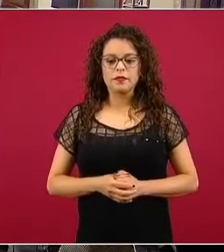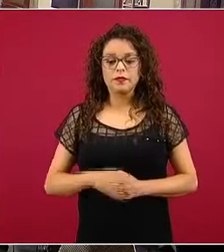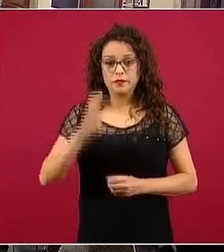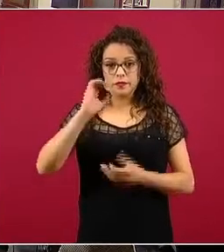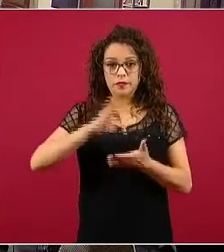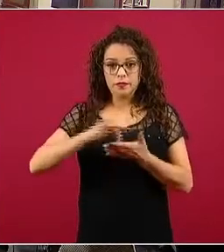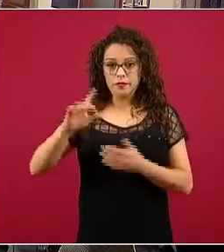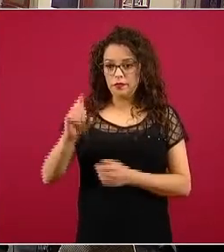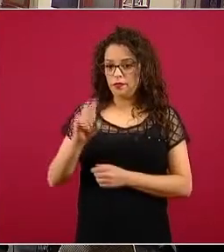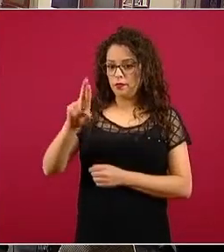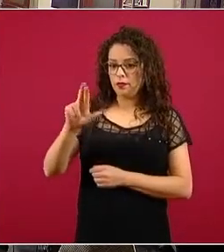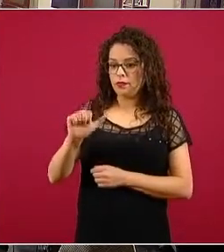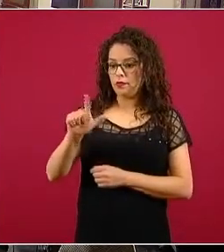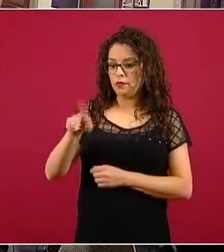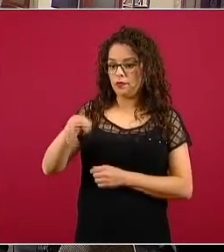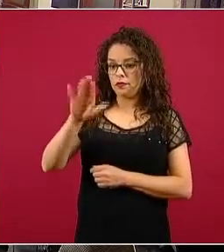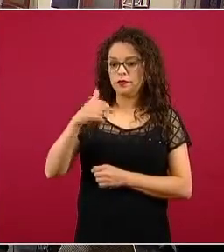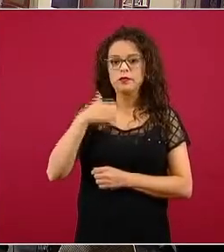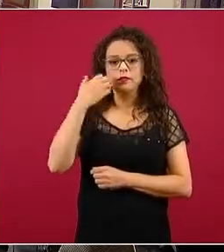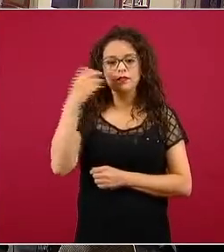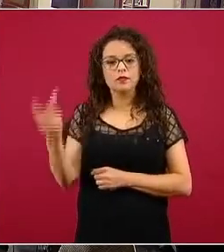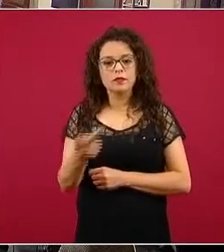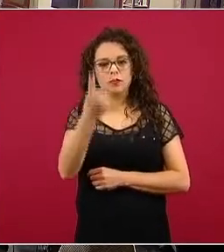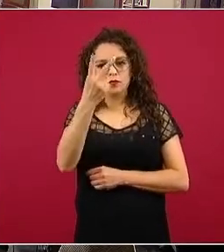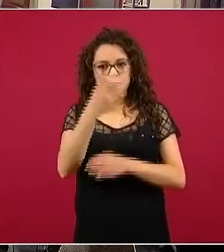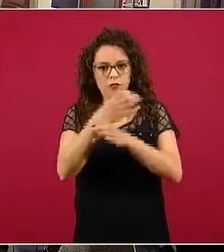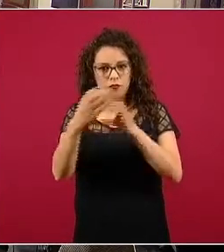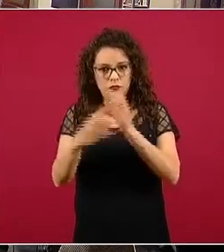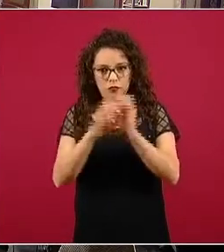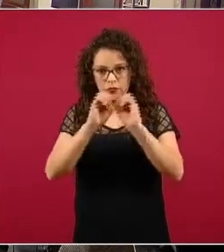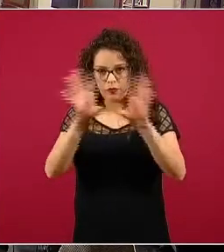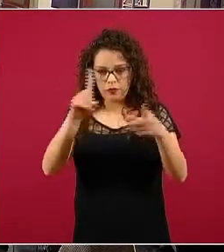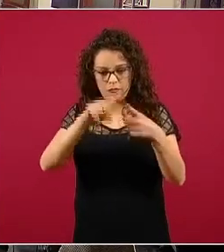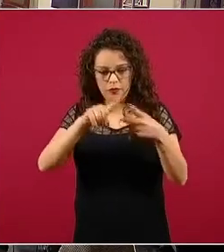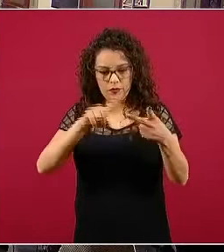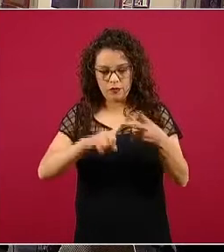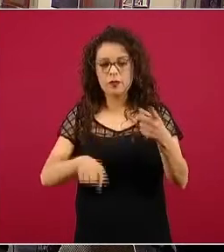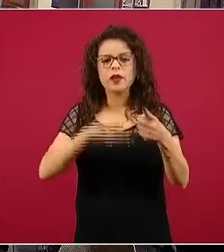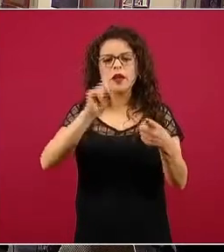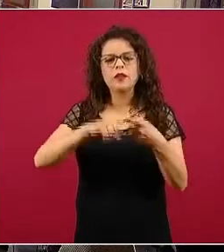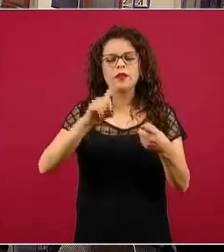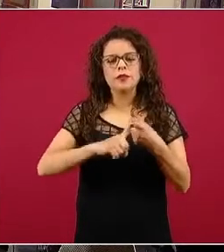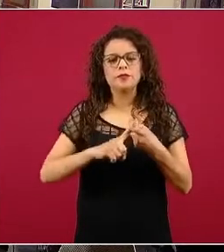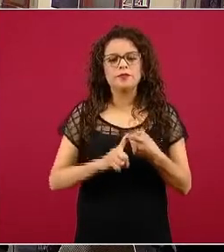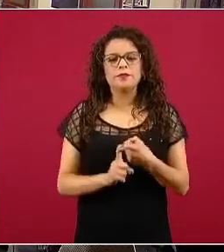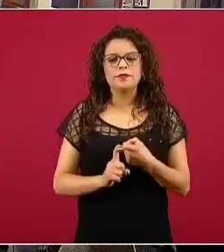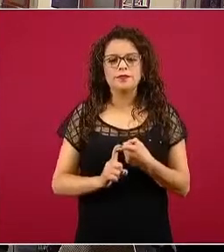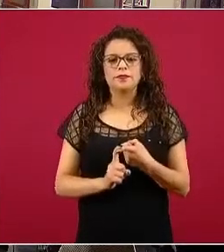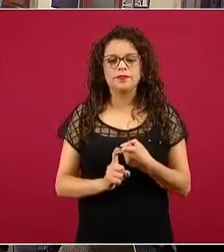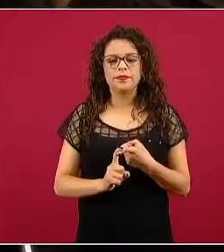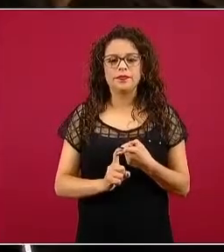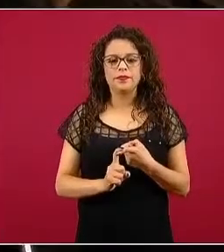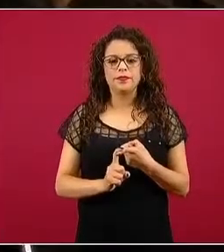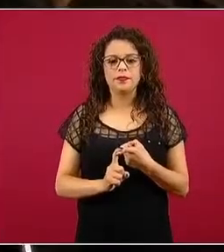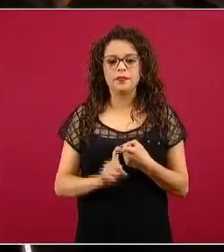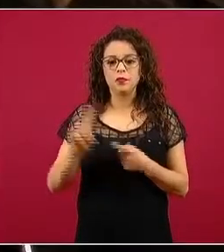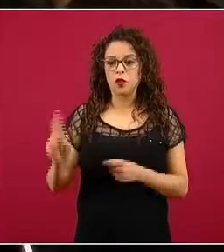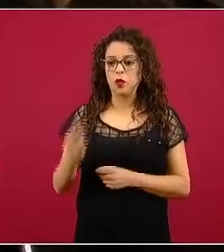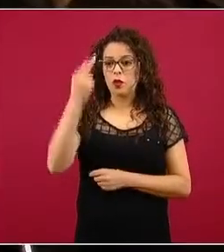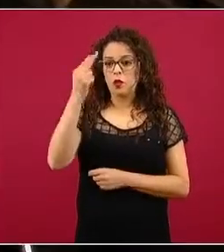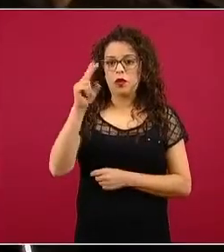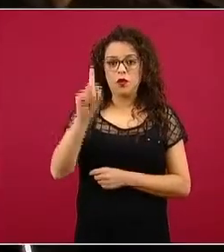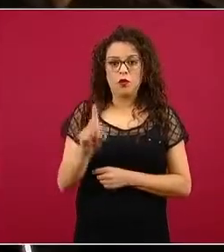Gracias, doctora Lomía. Dos preguntas muy puntuales. La primera es este monitoreo de compras que hace la Universidad de